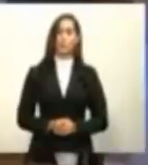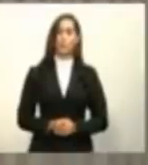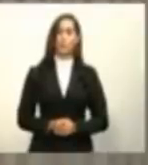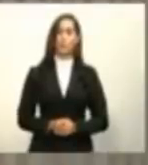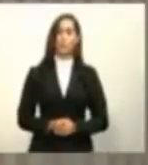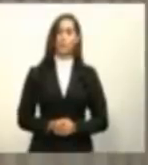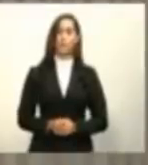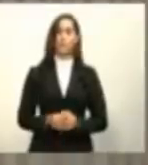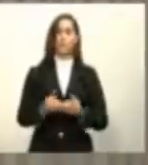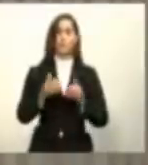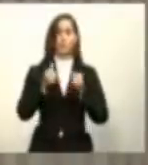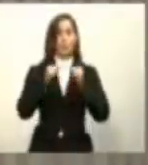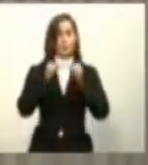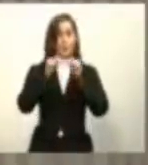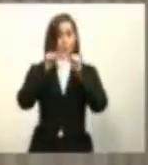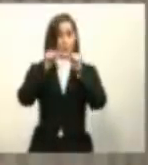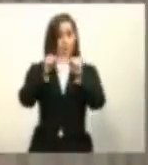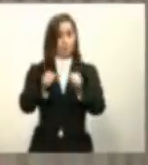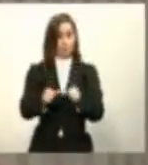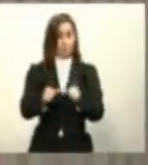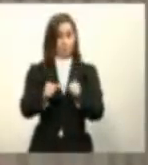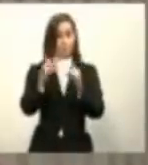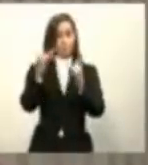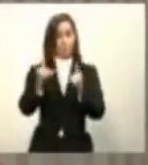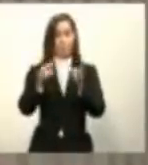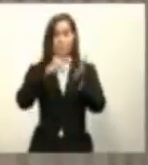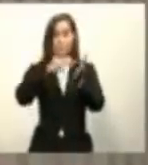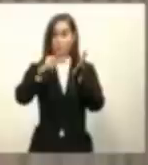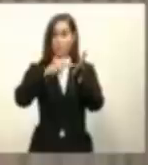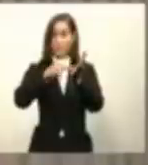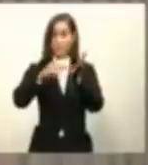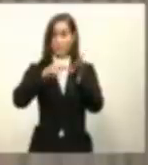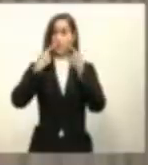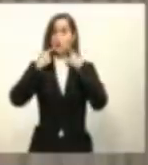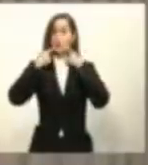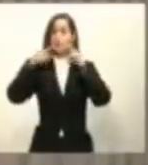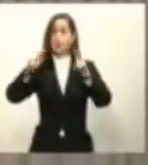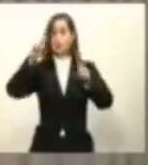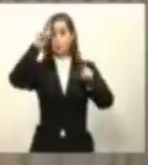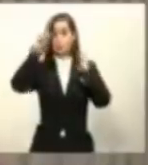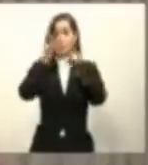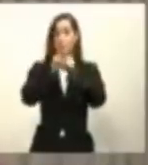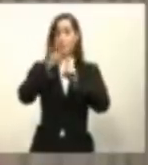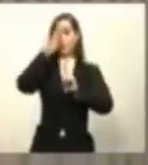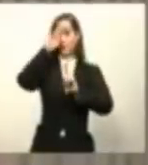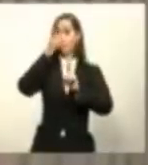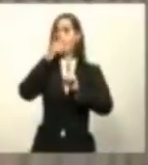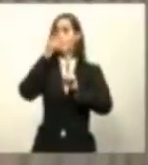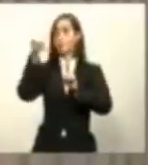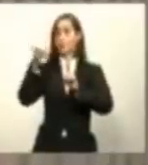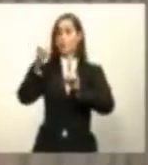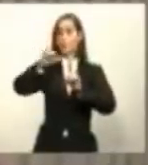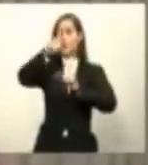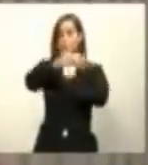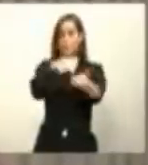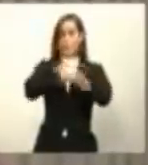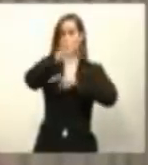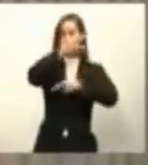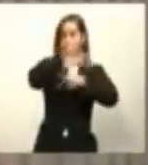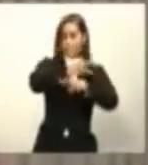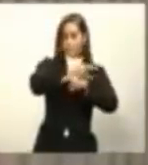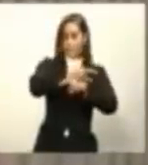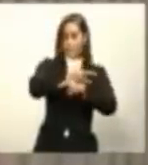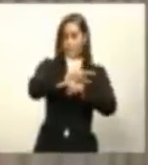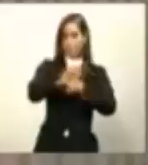A continuación, damas y caballeros, lectura de la declaración conjunta entre la República Dominicana y la República de Haití